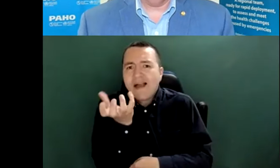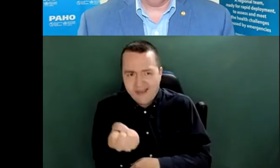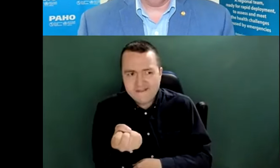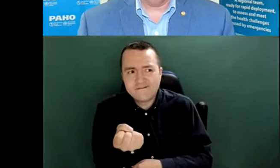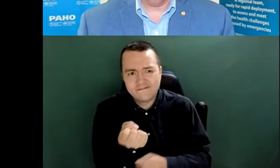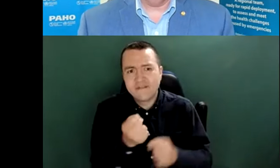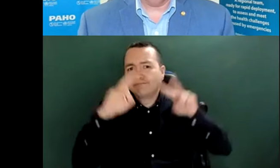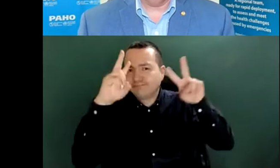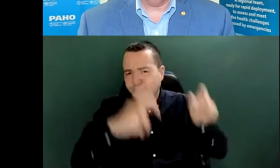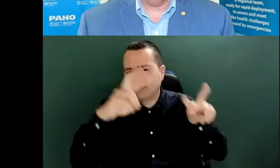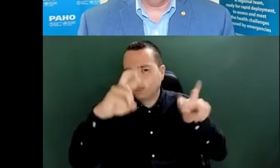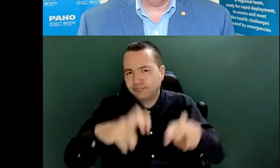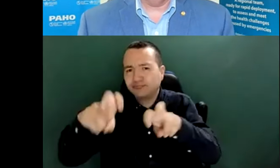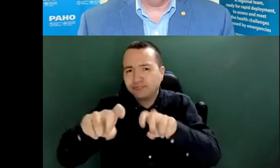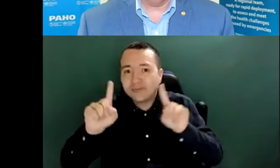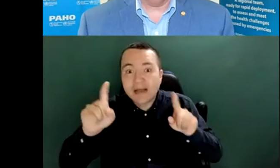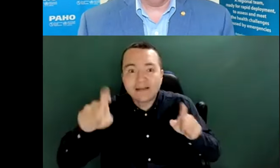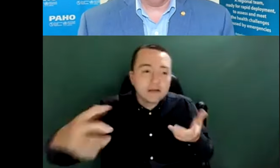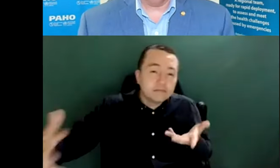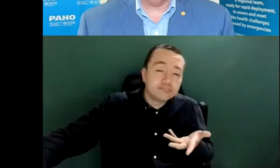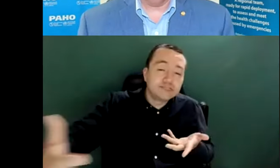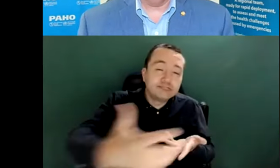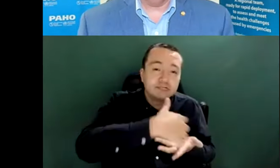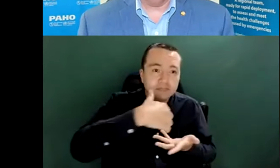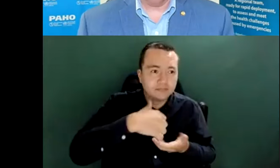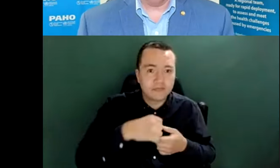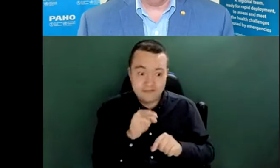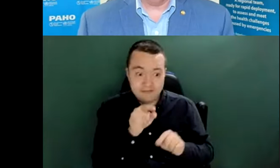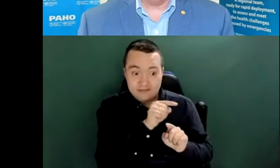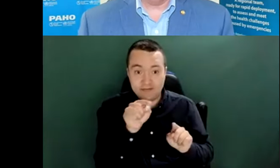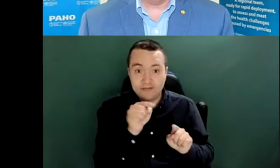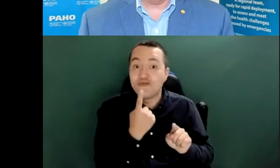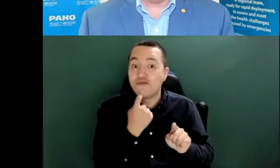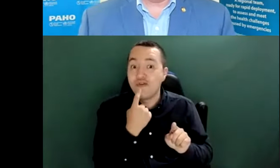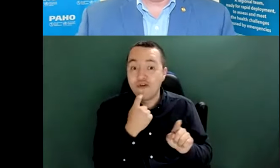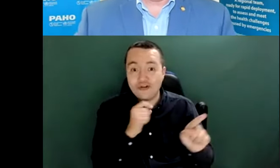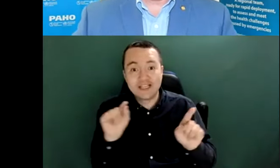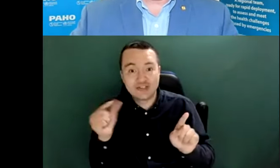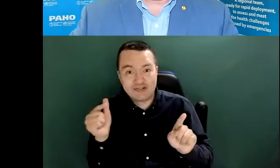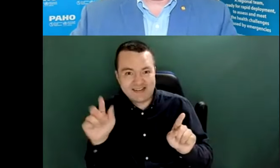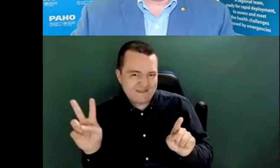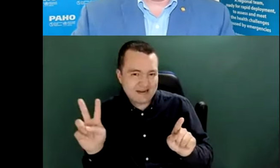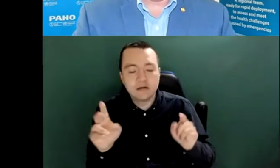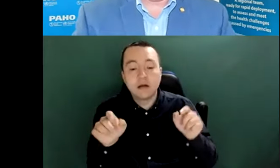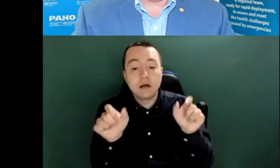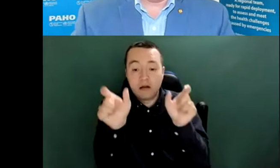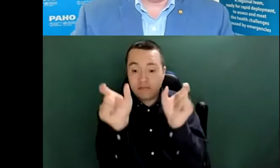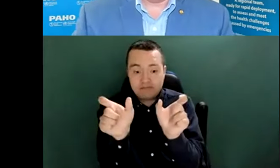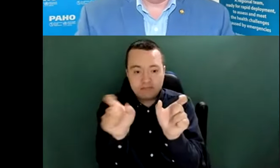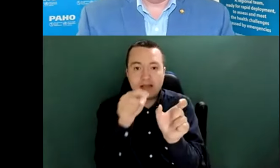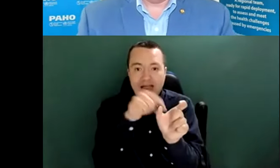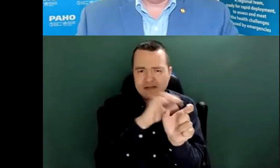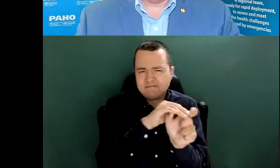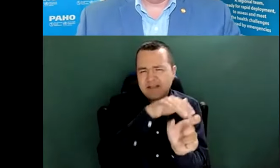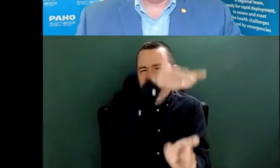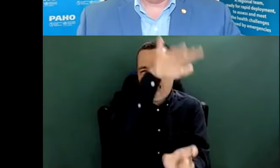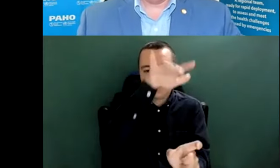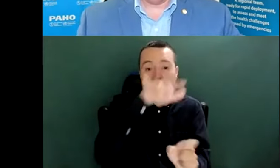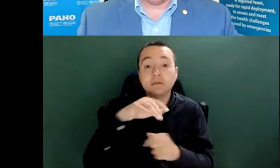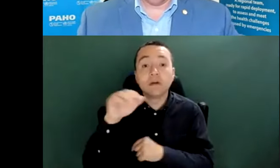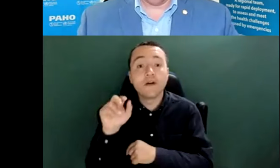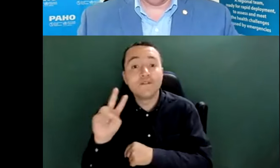Y los números verdes son los que fueron tamizados, considerados relevantes. También tuvimos que